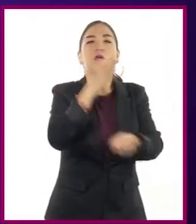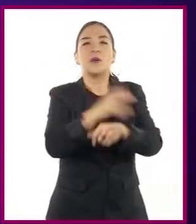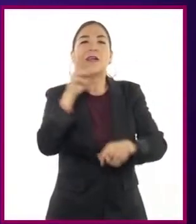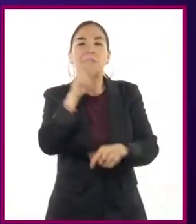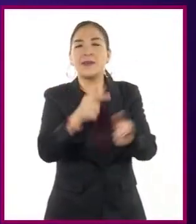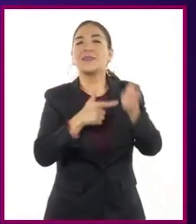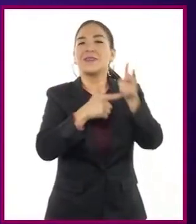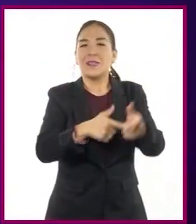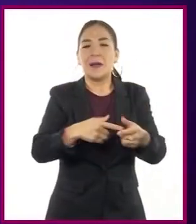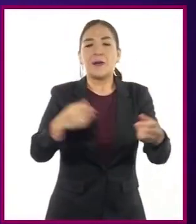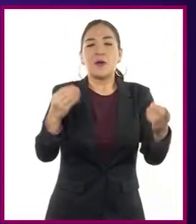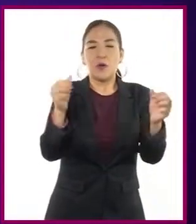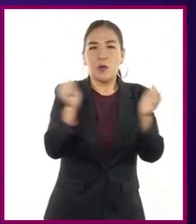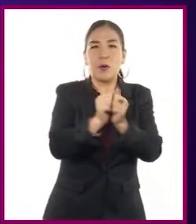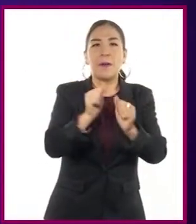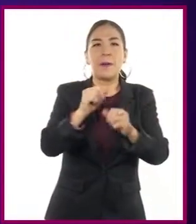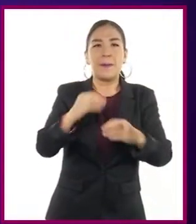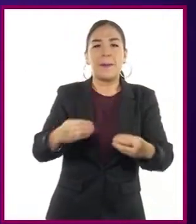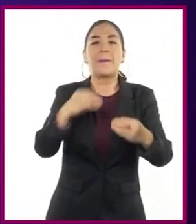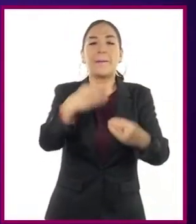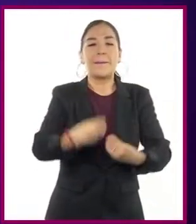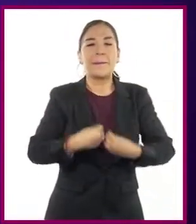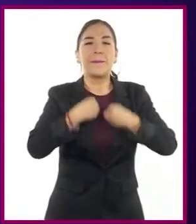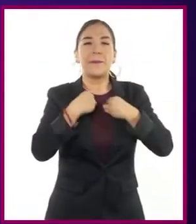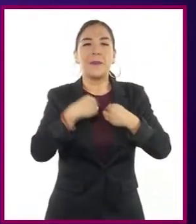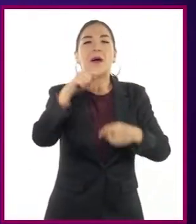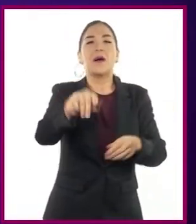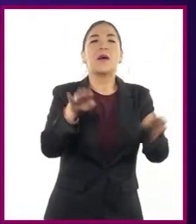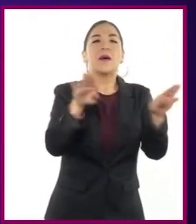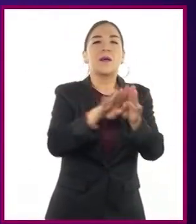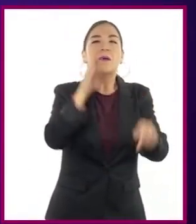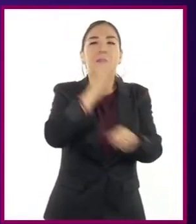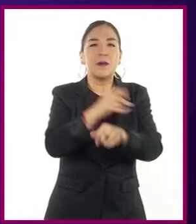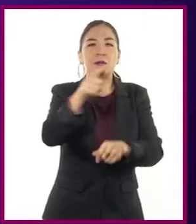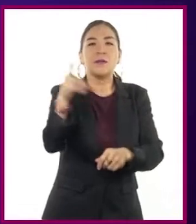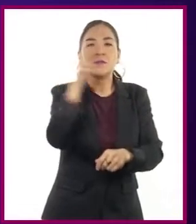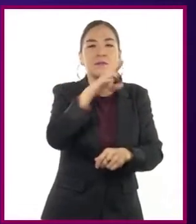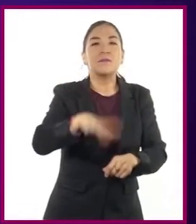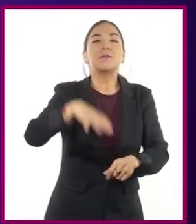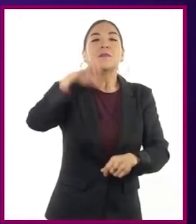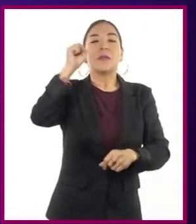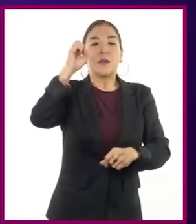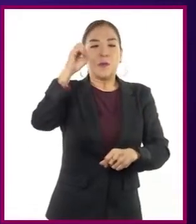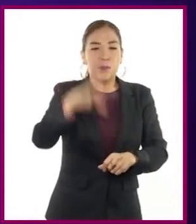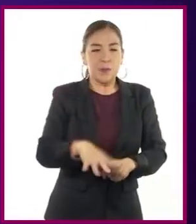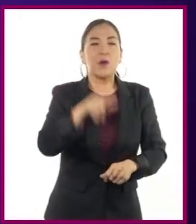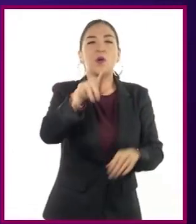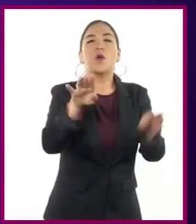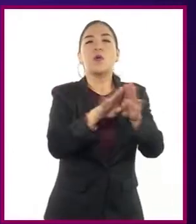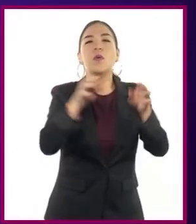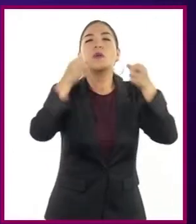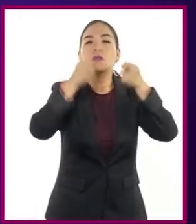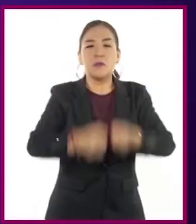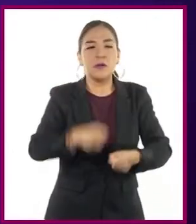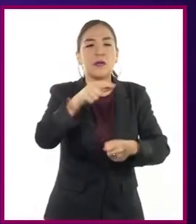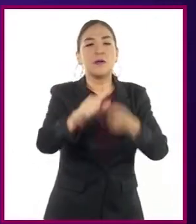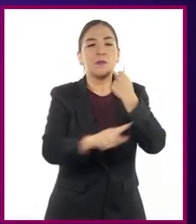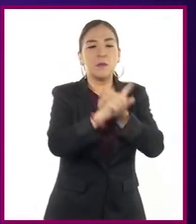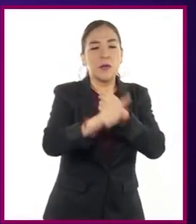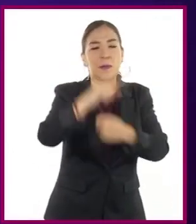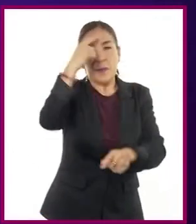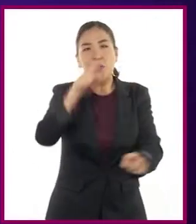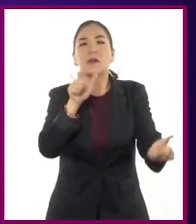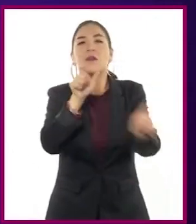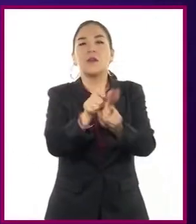vida. Entre ellas se encuentran, por ejemplo, comer, dormir y respirar. Las necesidades de seguridad y protección aparecen cuando